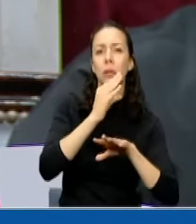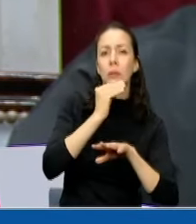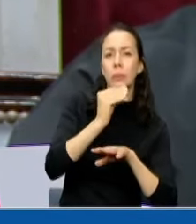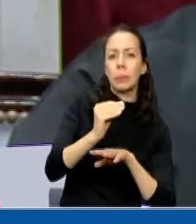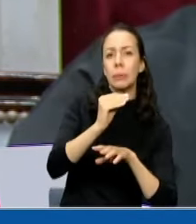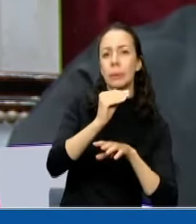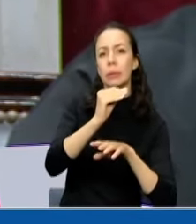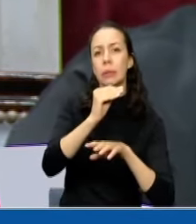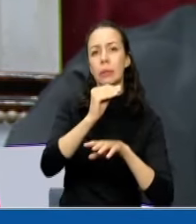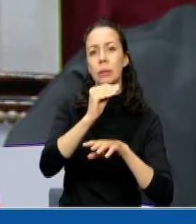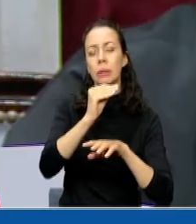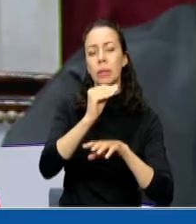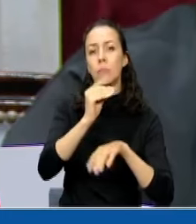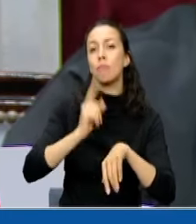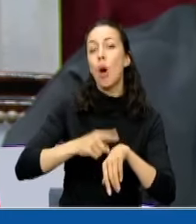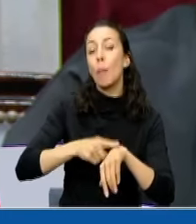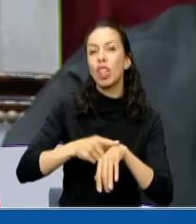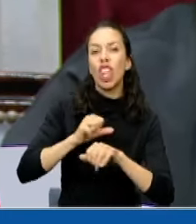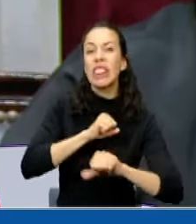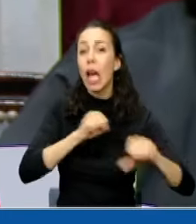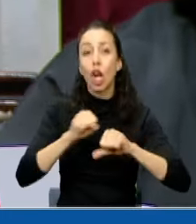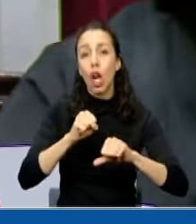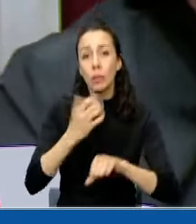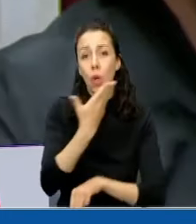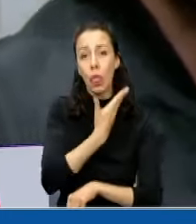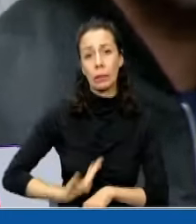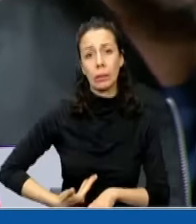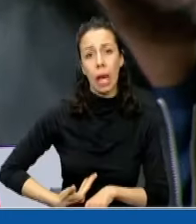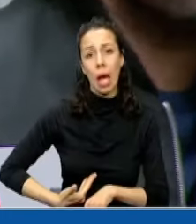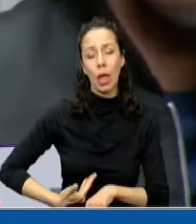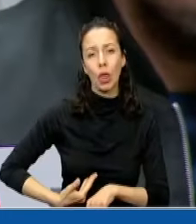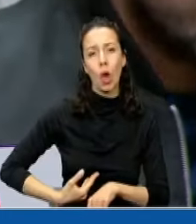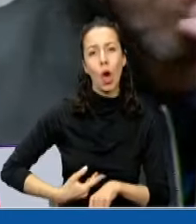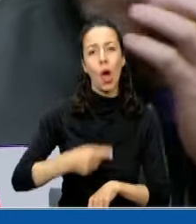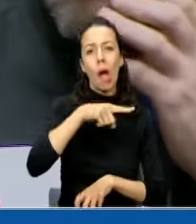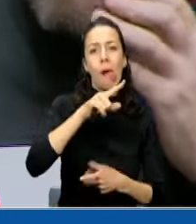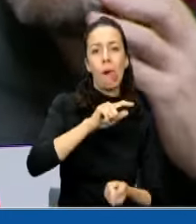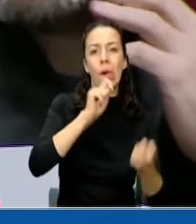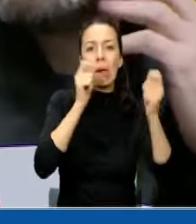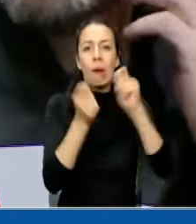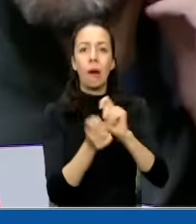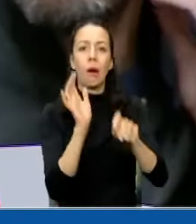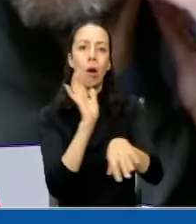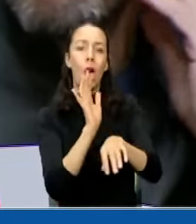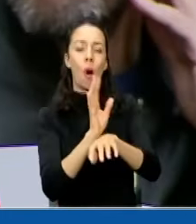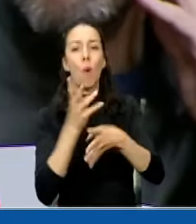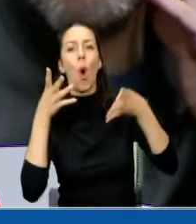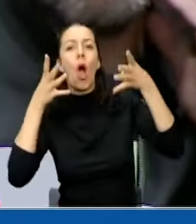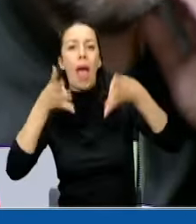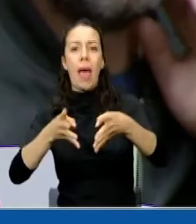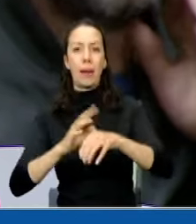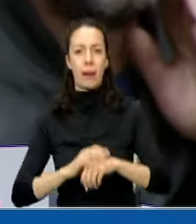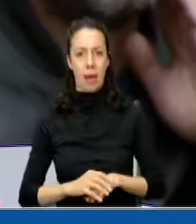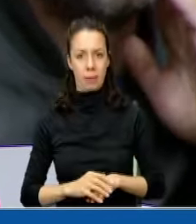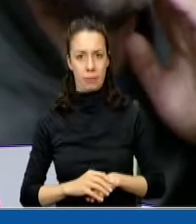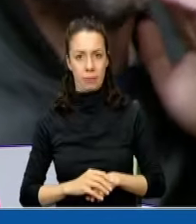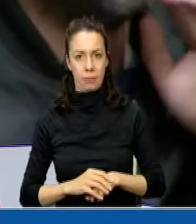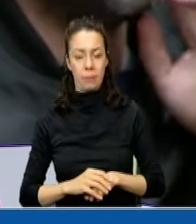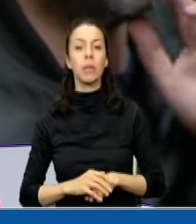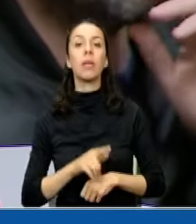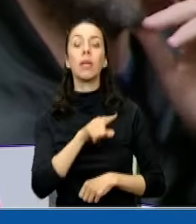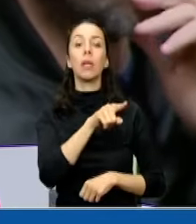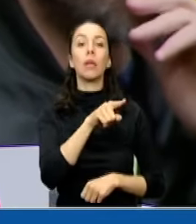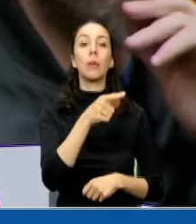que lo que fue el terrorismo de Estado tratan de presentarlo como una guerra, y